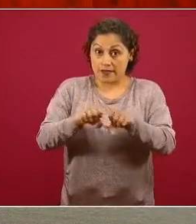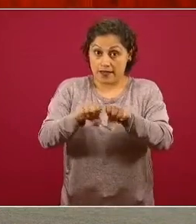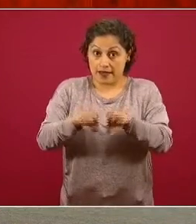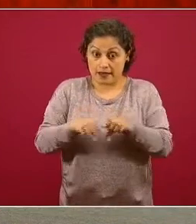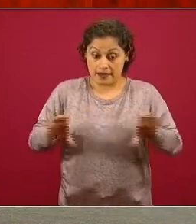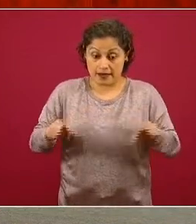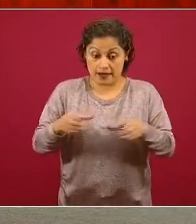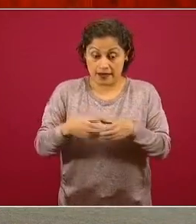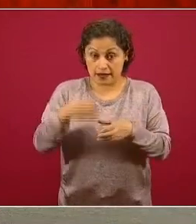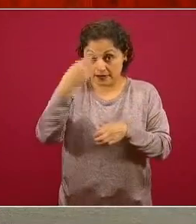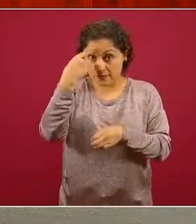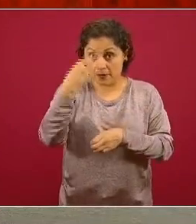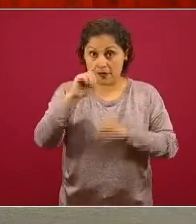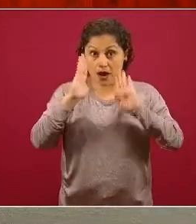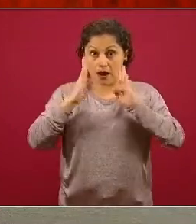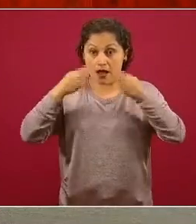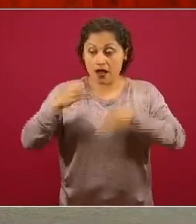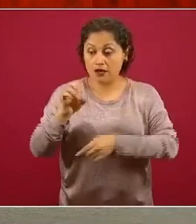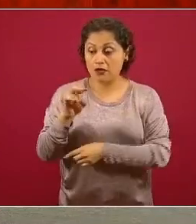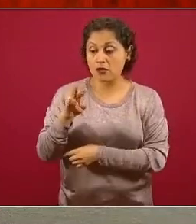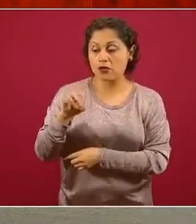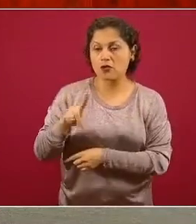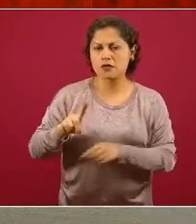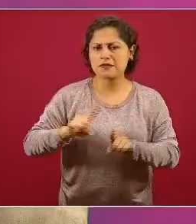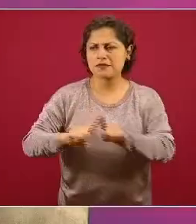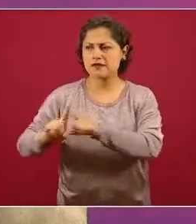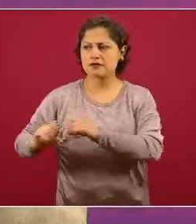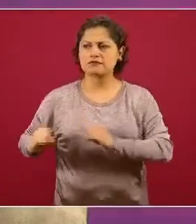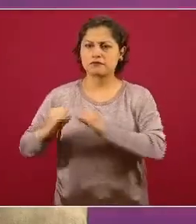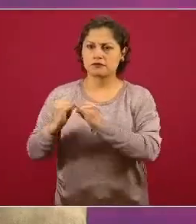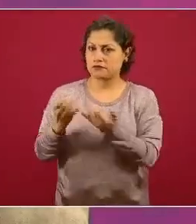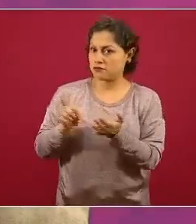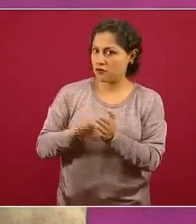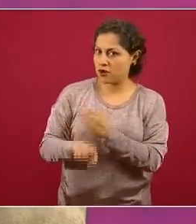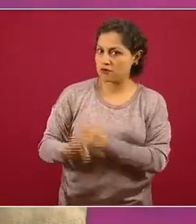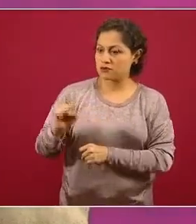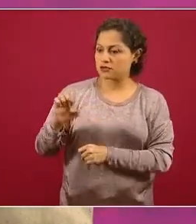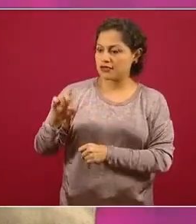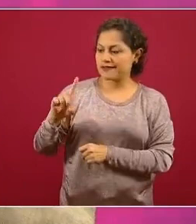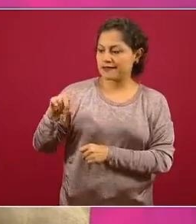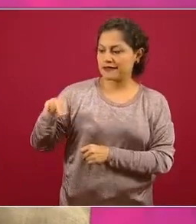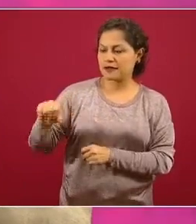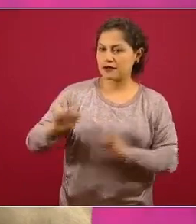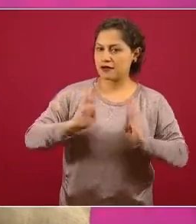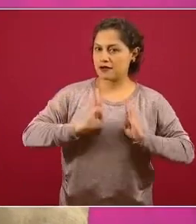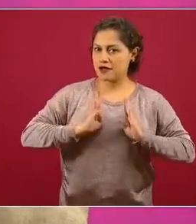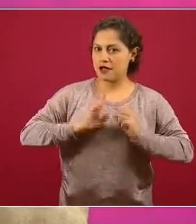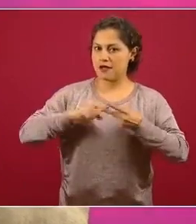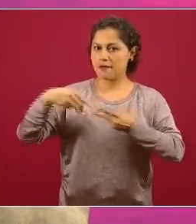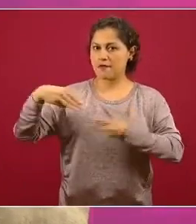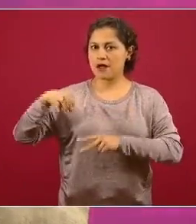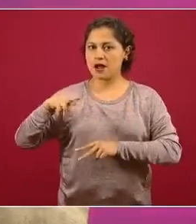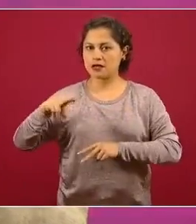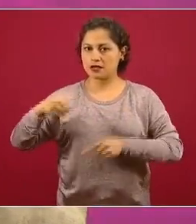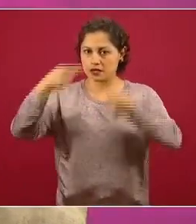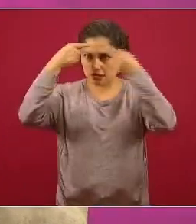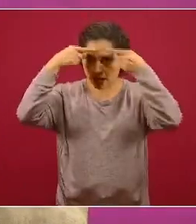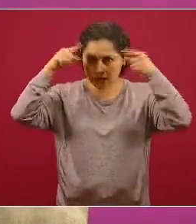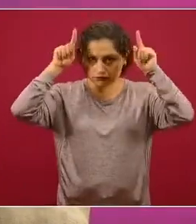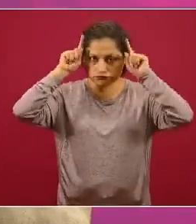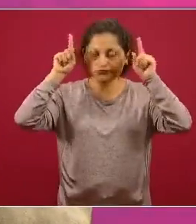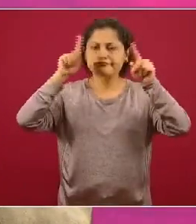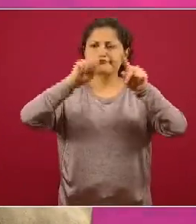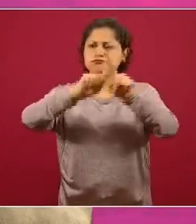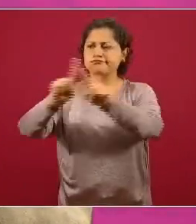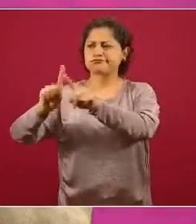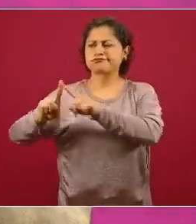permitido, con Protección Civil, con las Fuerzas Armadas, tanto la Sedena como Marina, con las demás instituciones civiles,